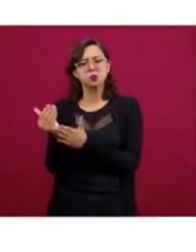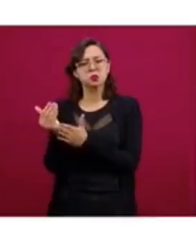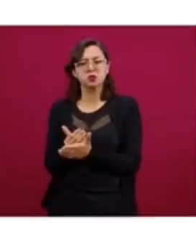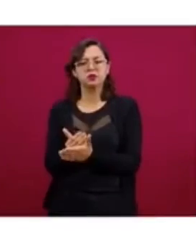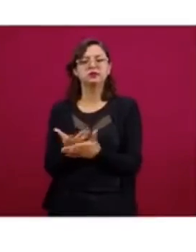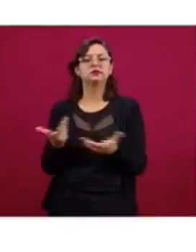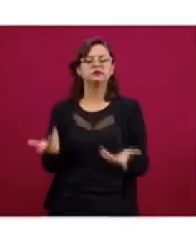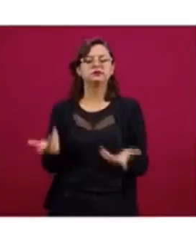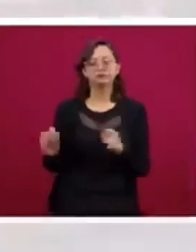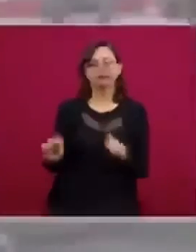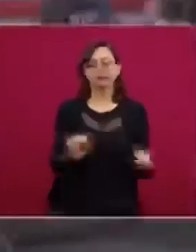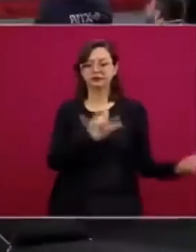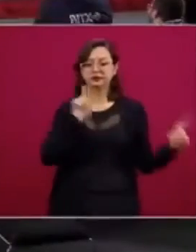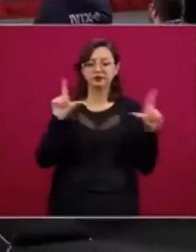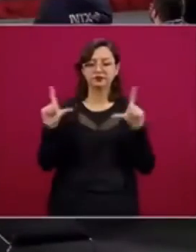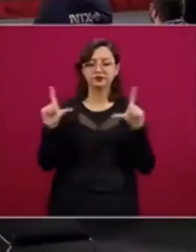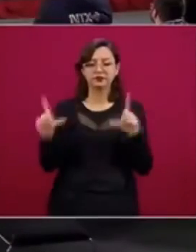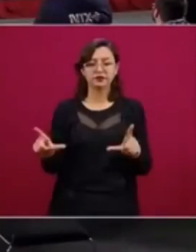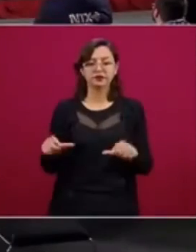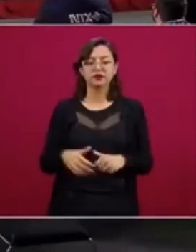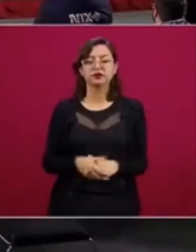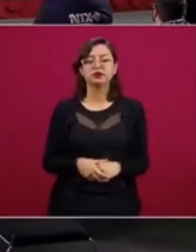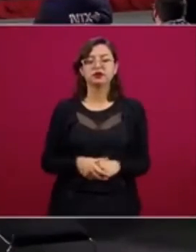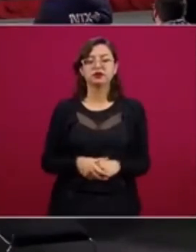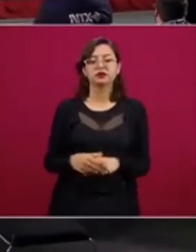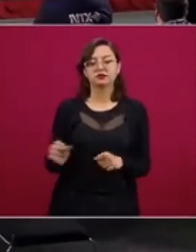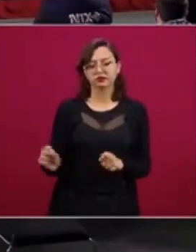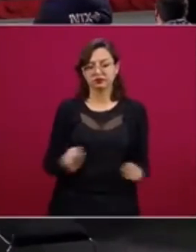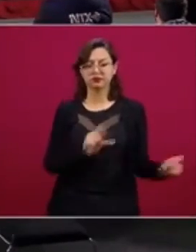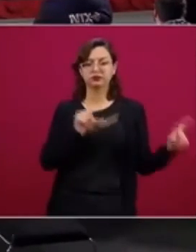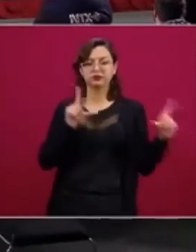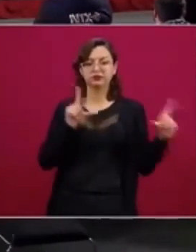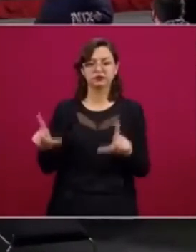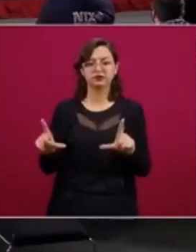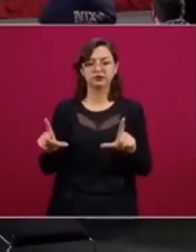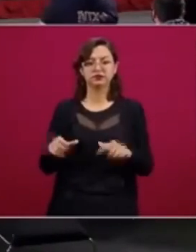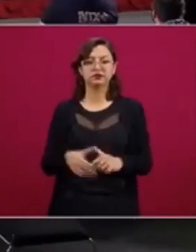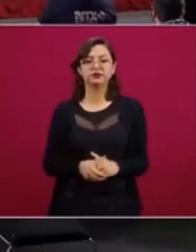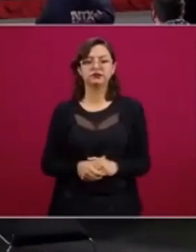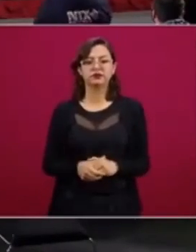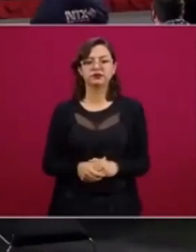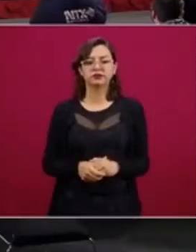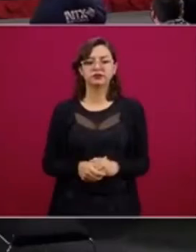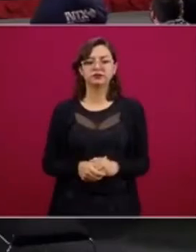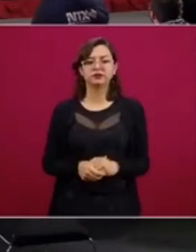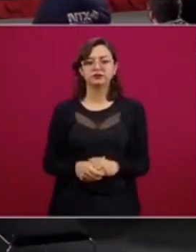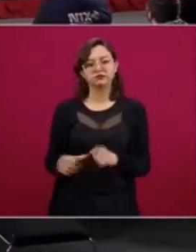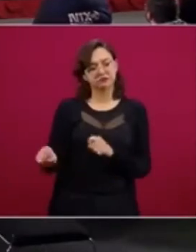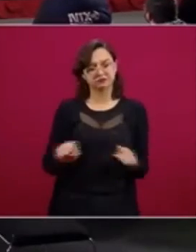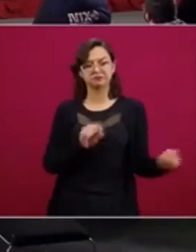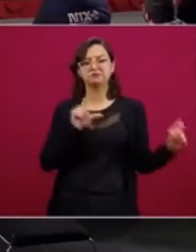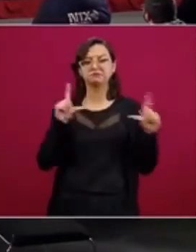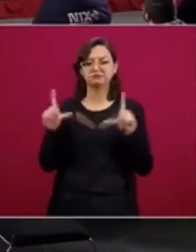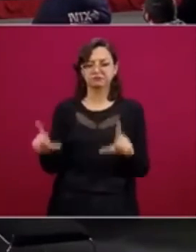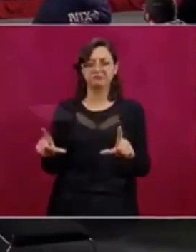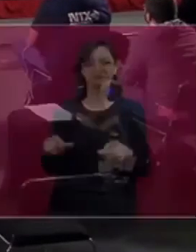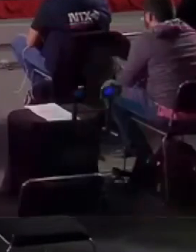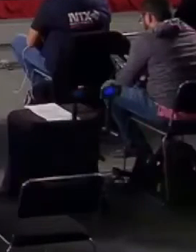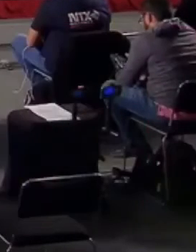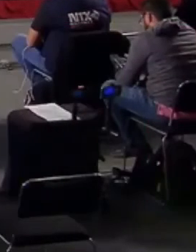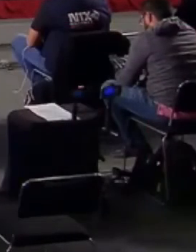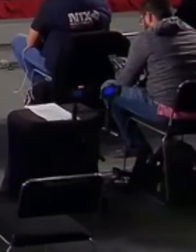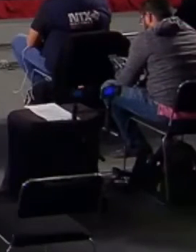el ritual, al que está acostumbrado a hacerlo de manera diferente. O sea, hoy es